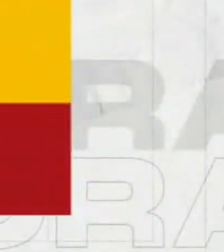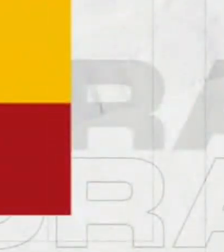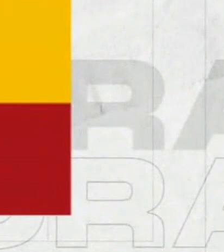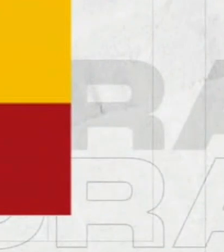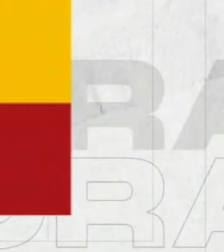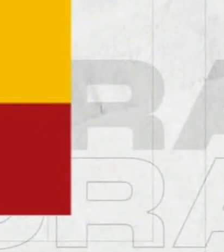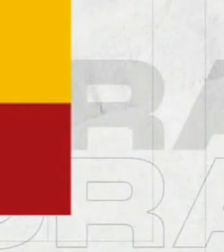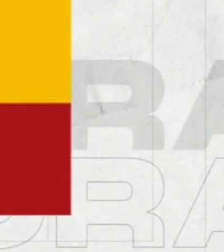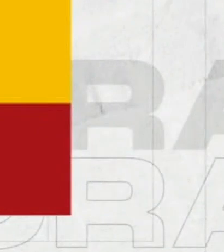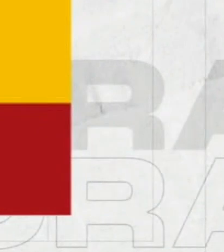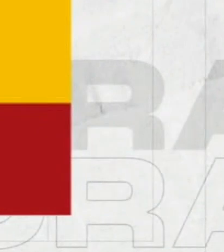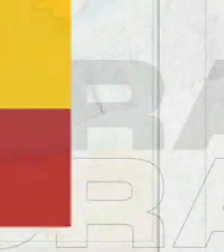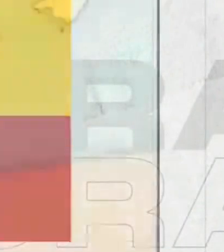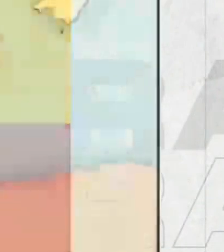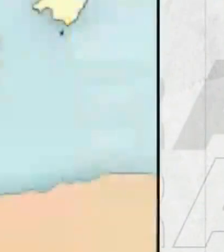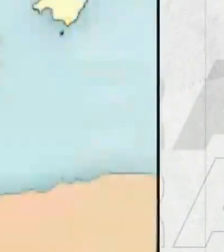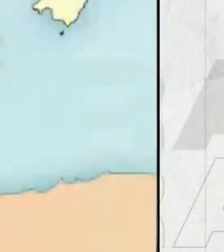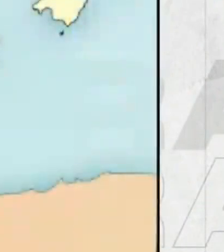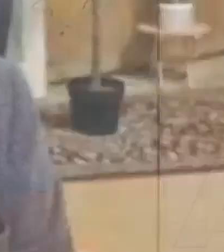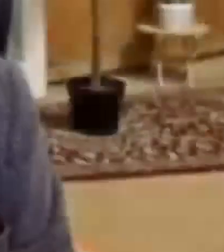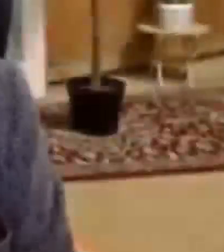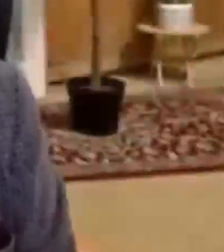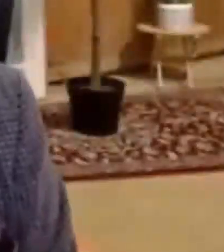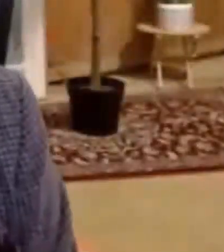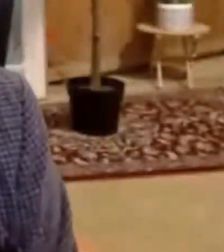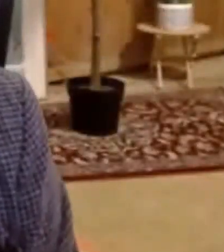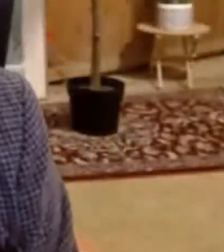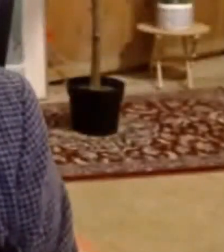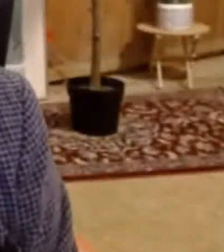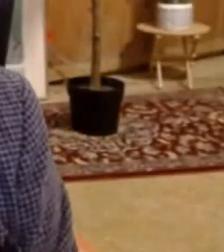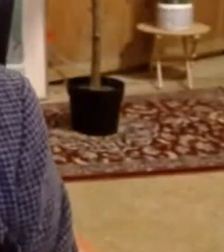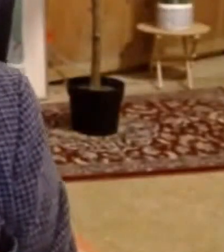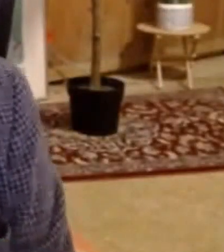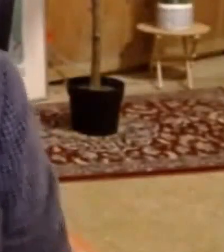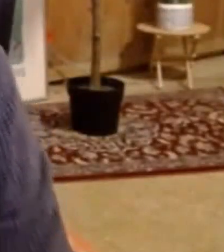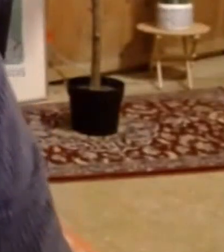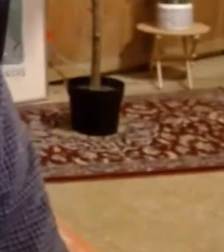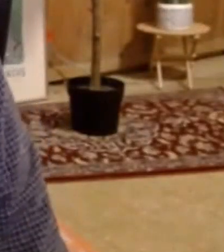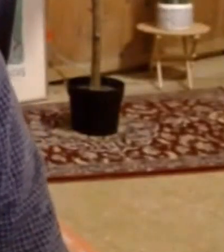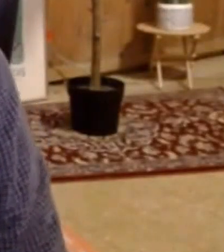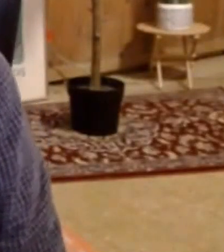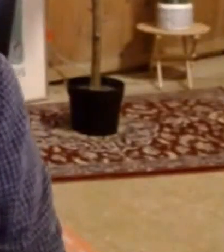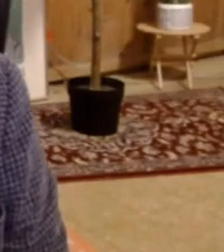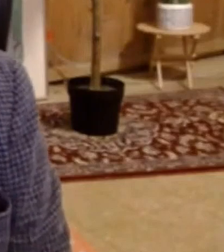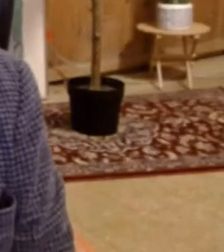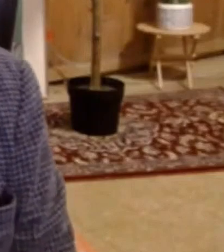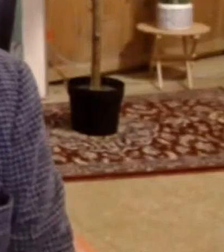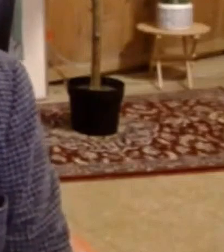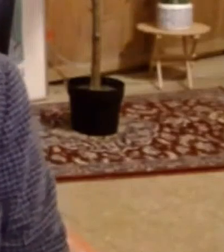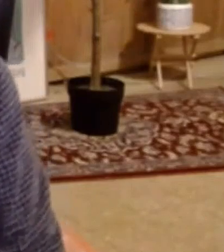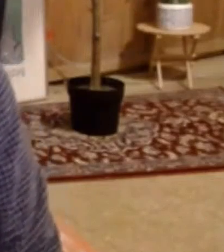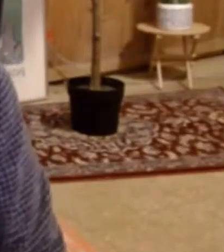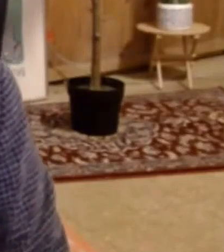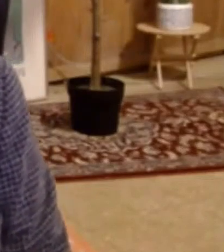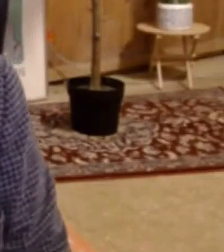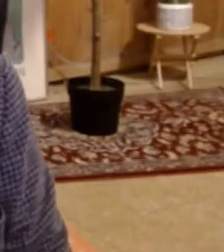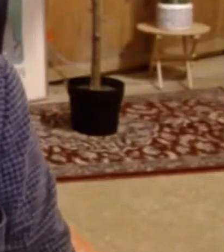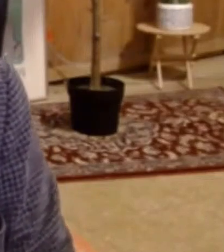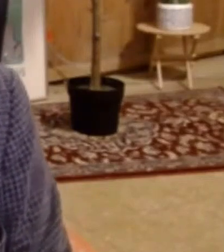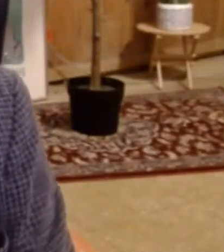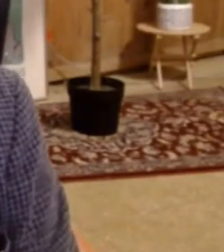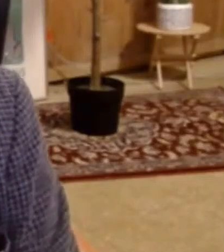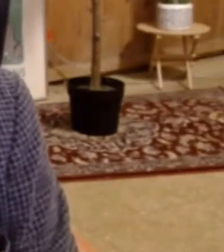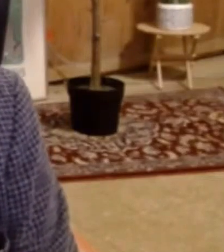Asimismo, bueno, pues se da a conocer que se trata de 263 periodistas acreditados de los 309 los que